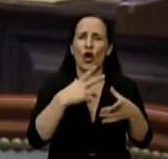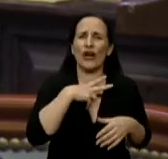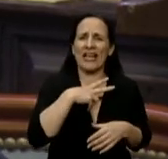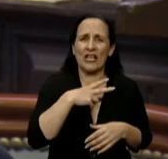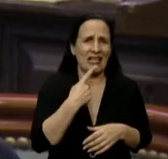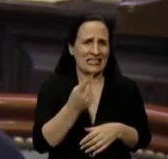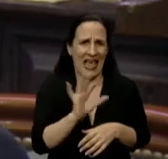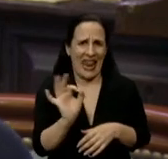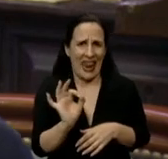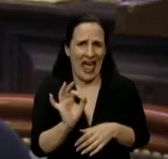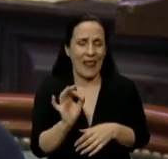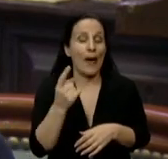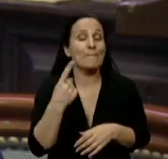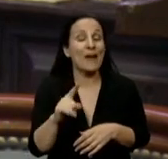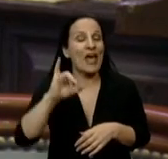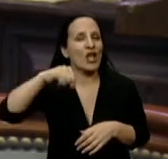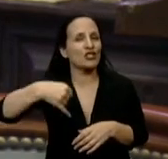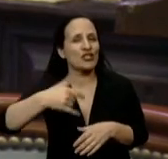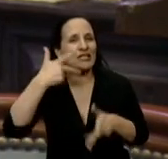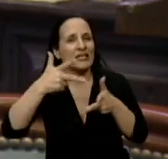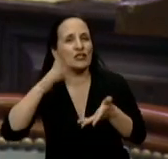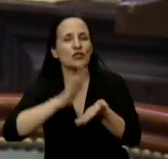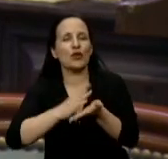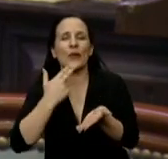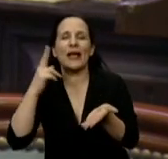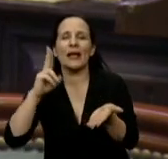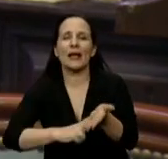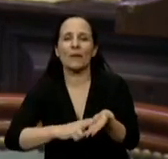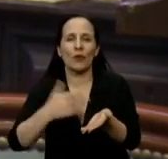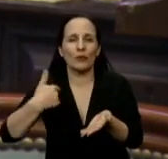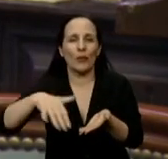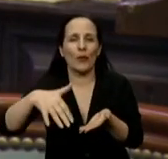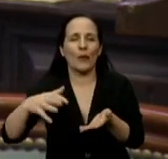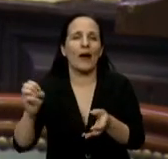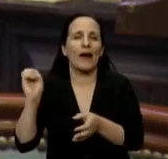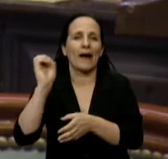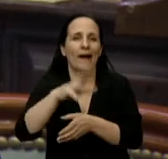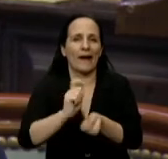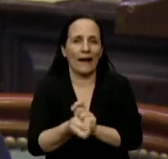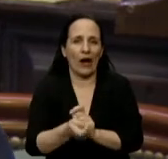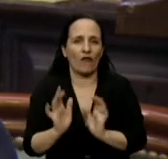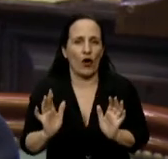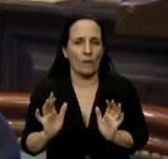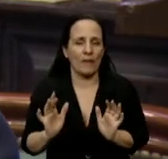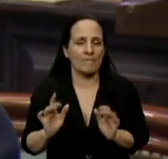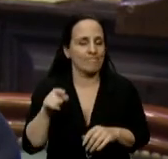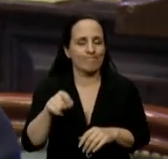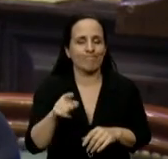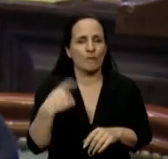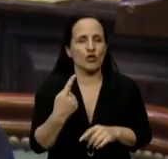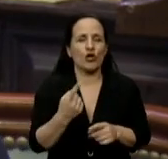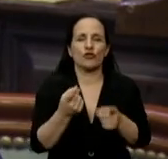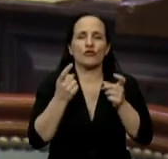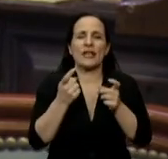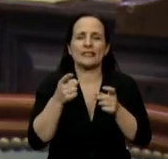sí se refirió a la reforma tributaria que su ministerio iba a enviar. En esto necesitamos señales claras desde